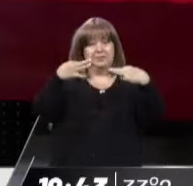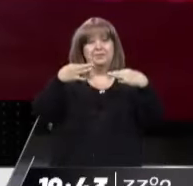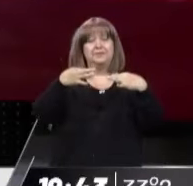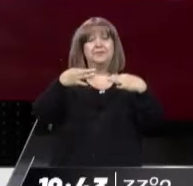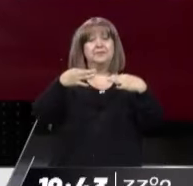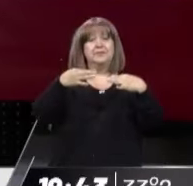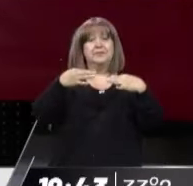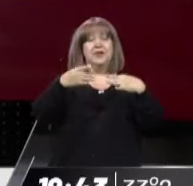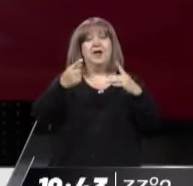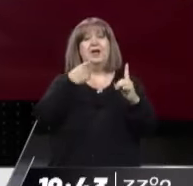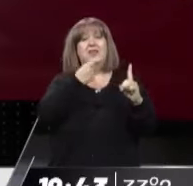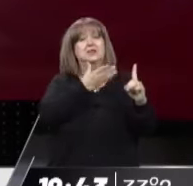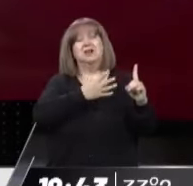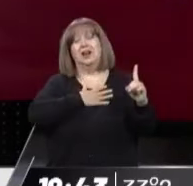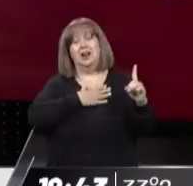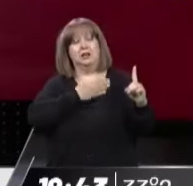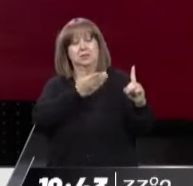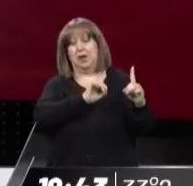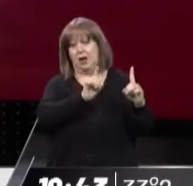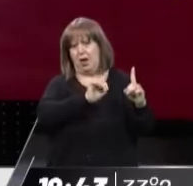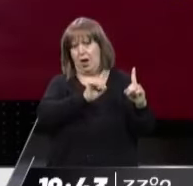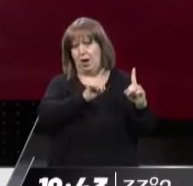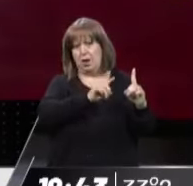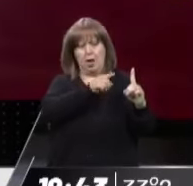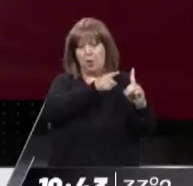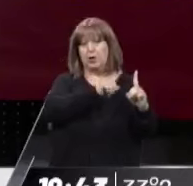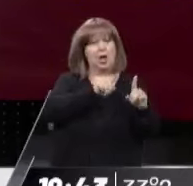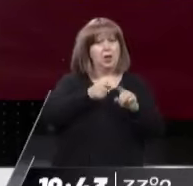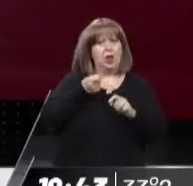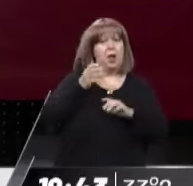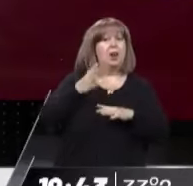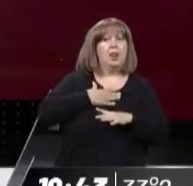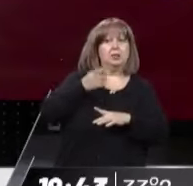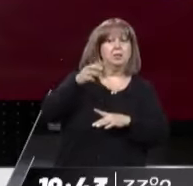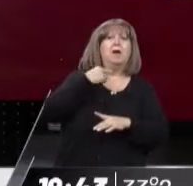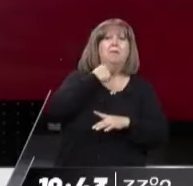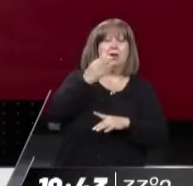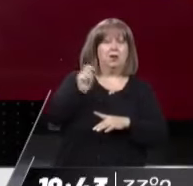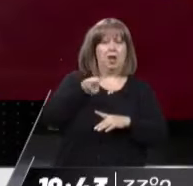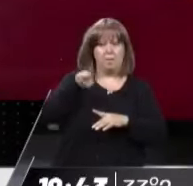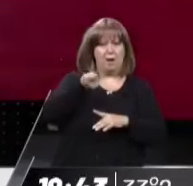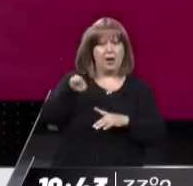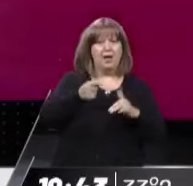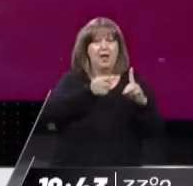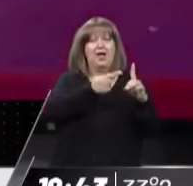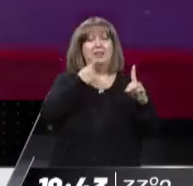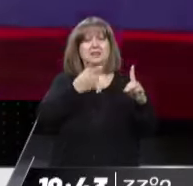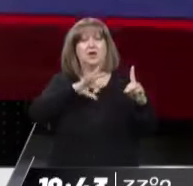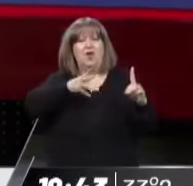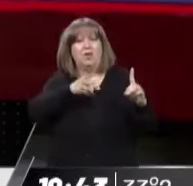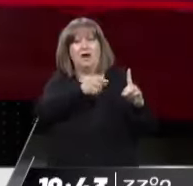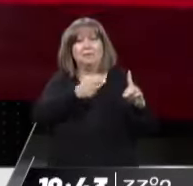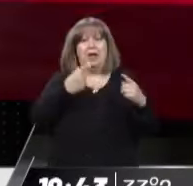que no le tengan piedad, no le tengan lástima, porque él no dio oportunidad a mi hijo de defenderse y él está buscando todos los